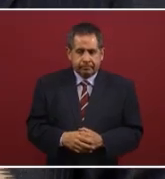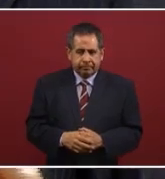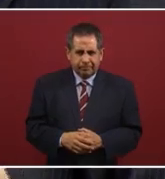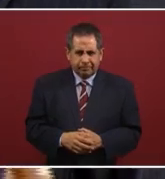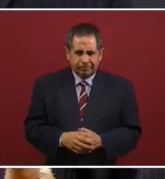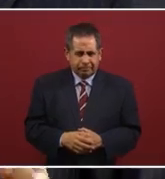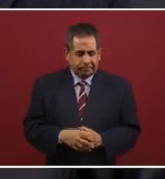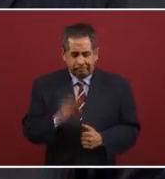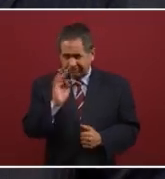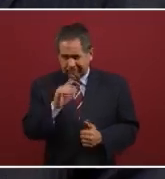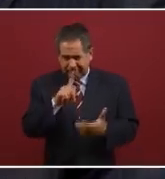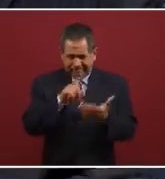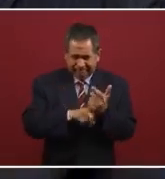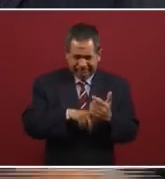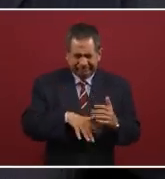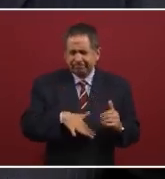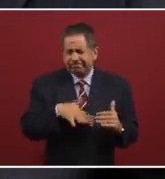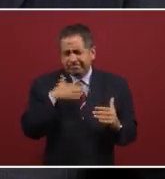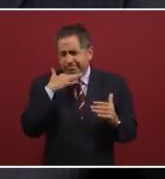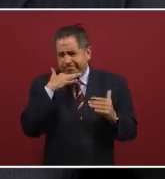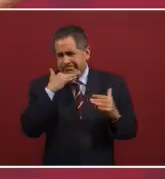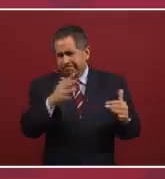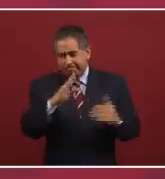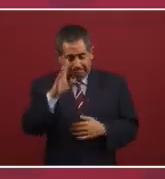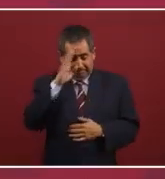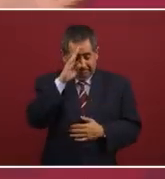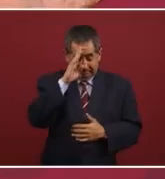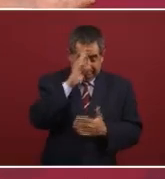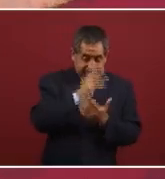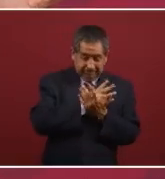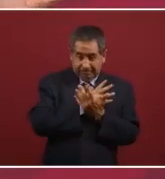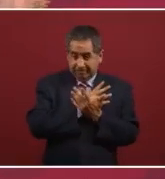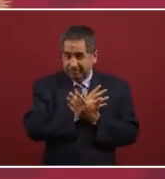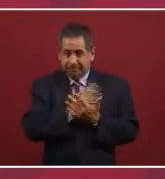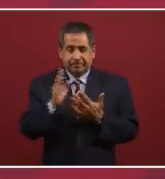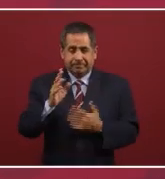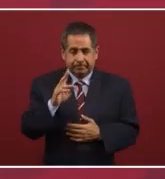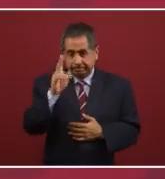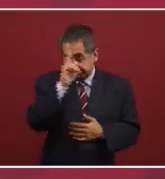una corrupción desatada, desproporcionada,